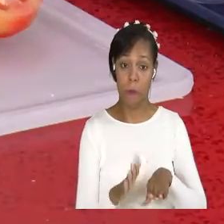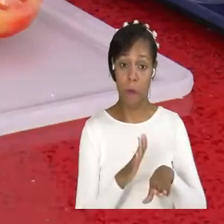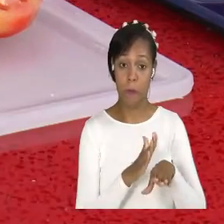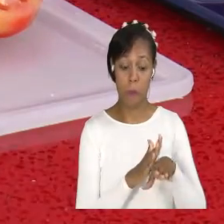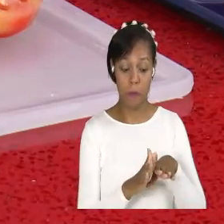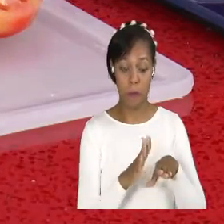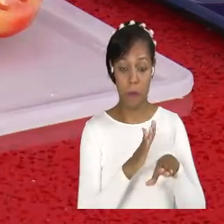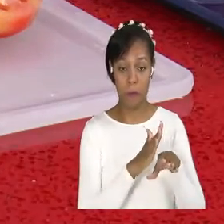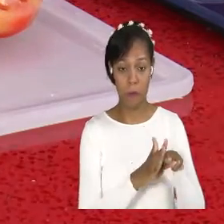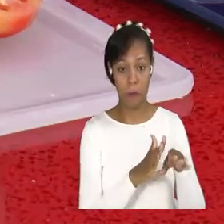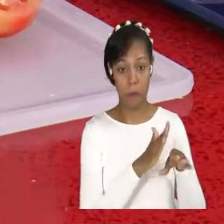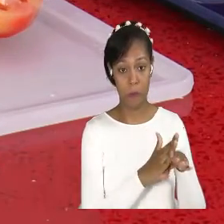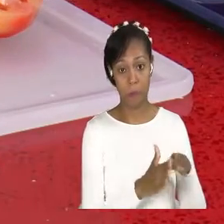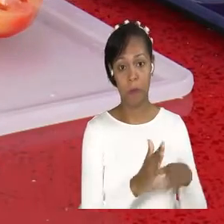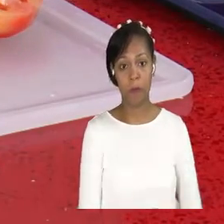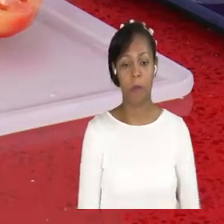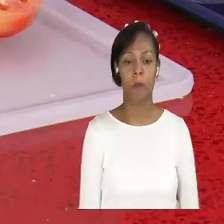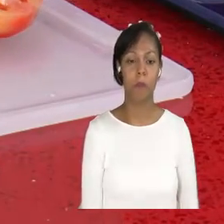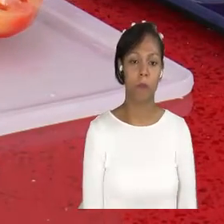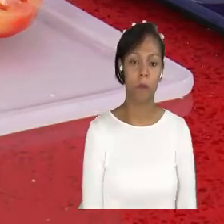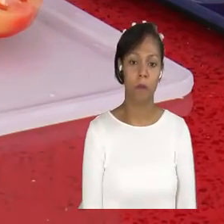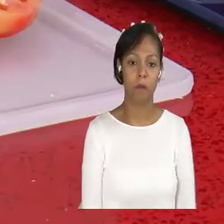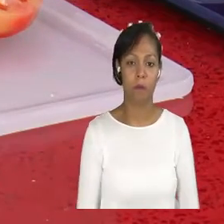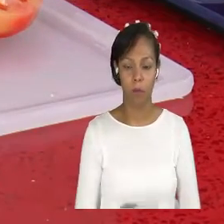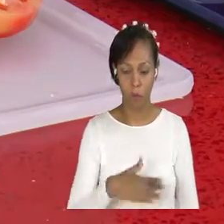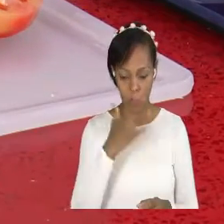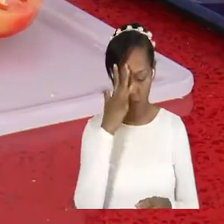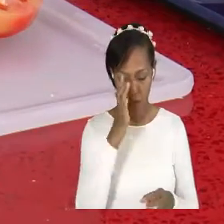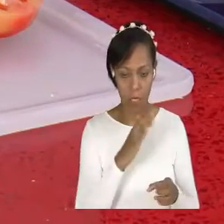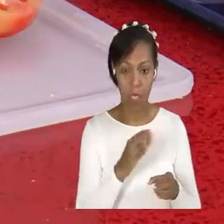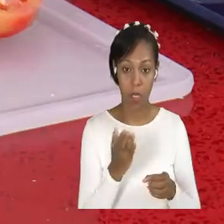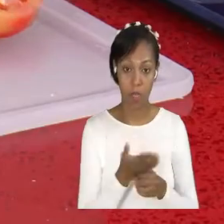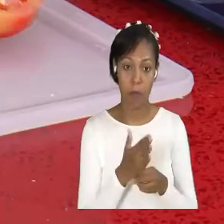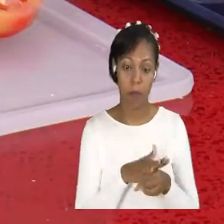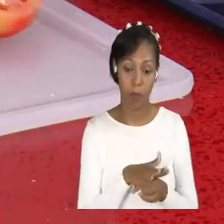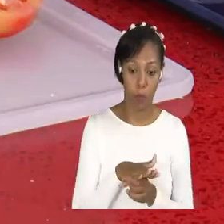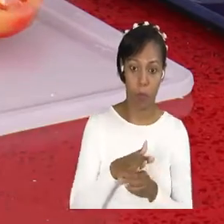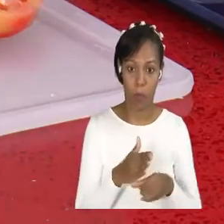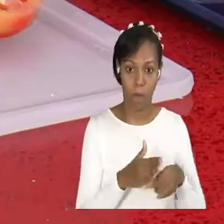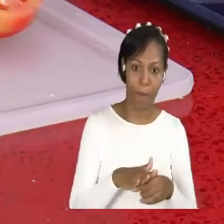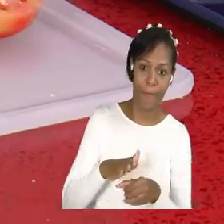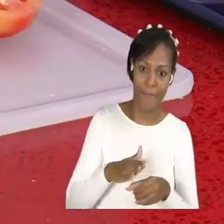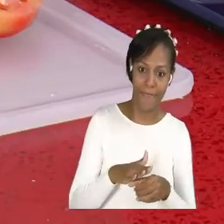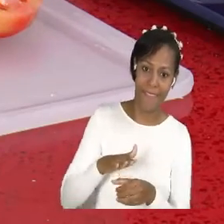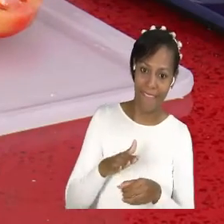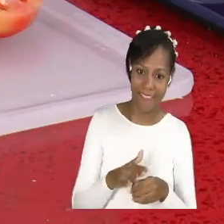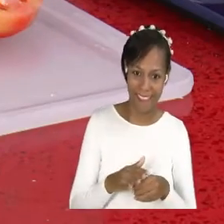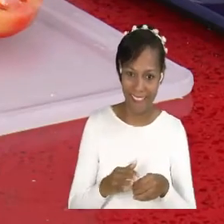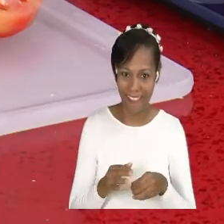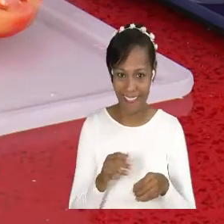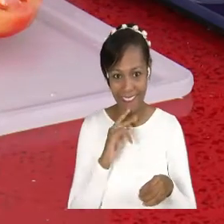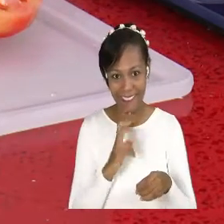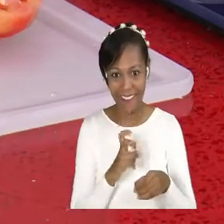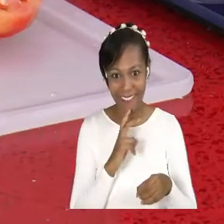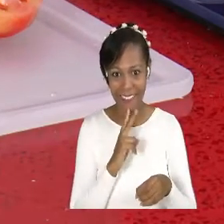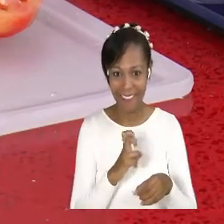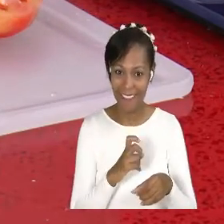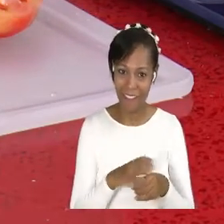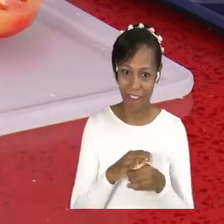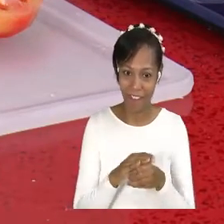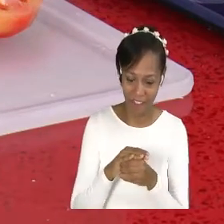tomate en la tabla siempre queda resbaloso, se desliza. Sí, por la misma composición del tomate, muy jugoso,